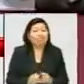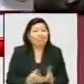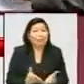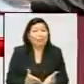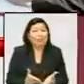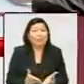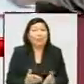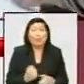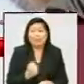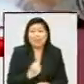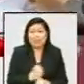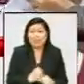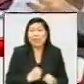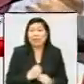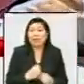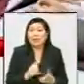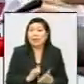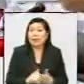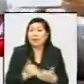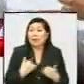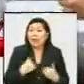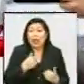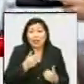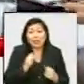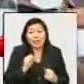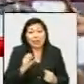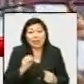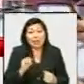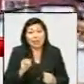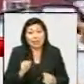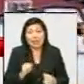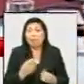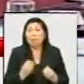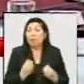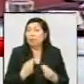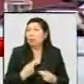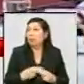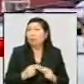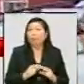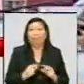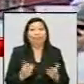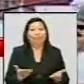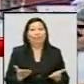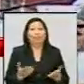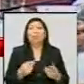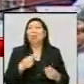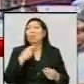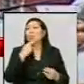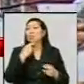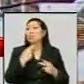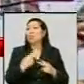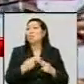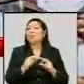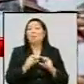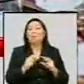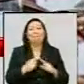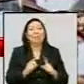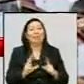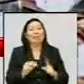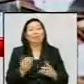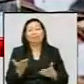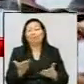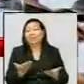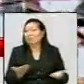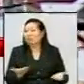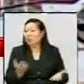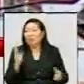la odiosidad que tenemos a IETSI, ¿no? Porque tiene un nombre que termina siendo rimbombante, pero que no da solución,